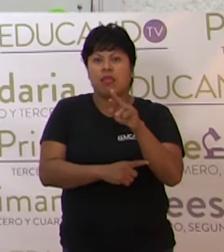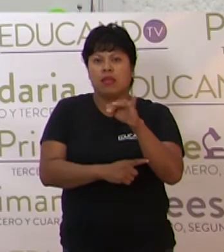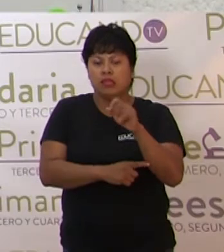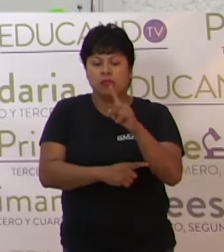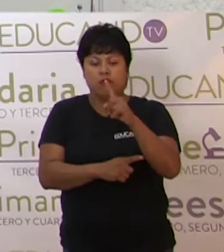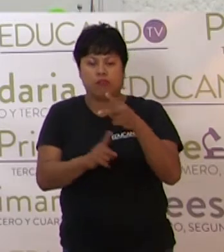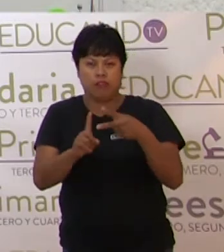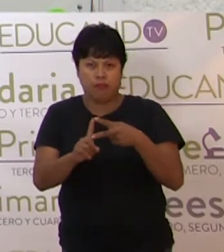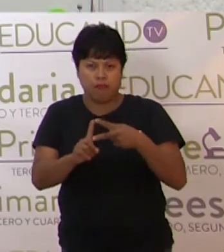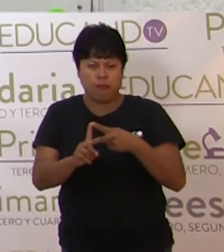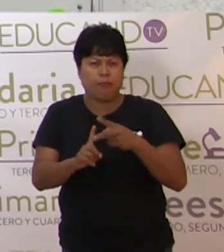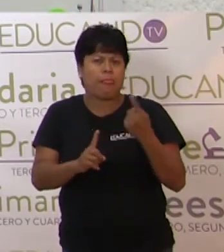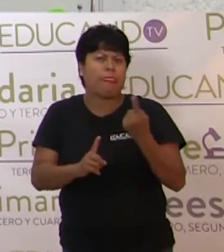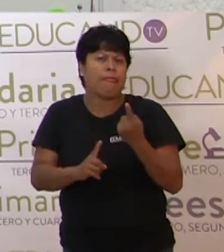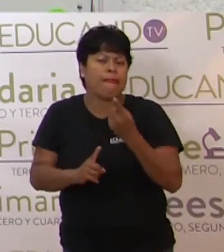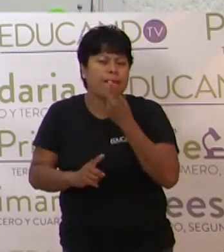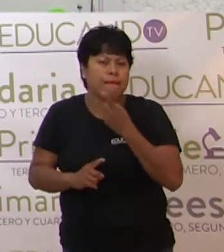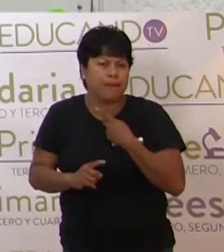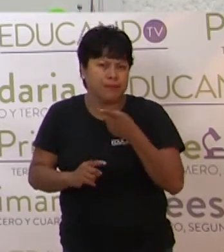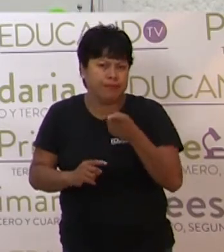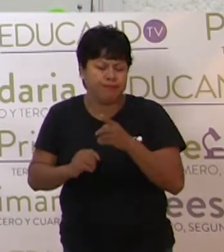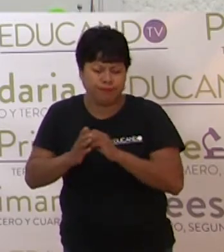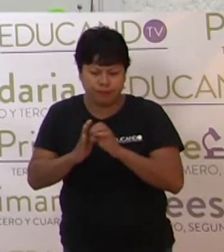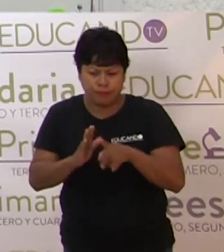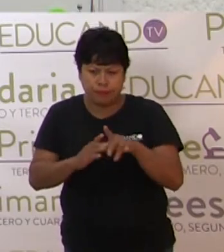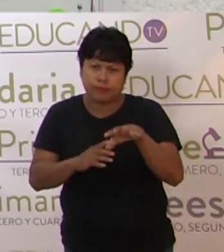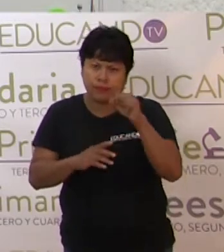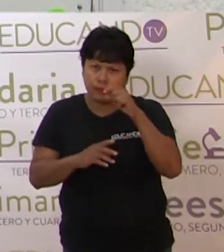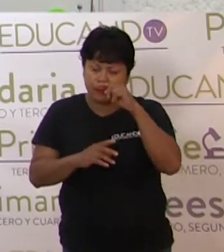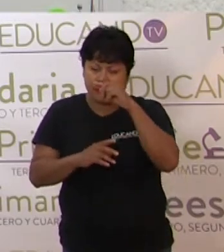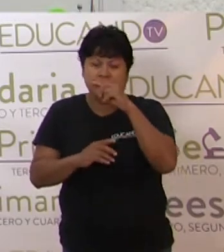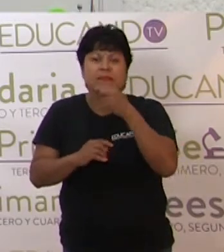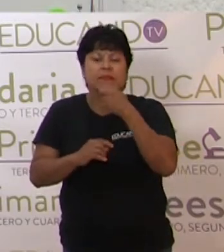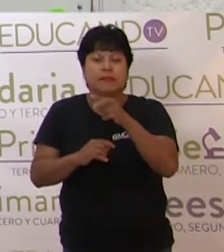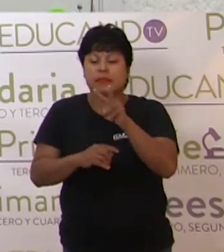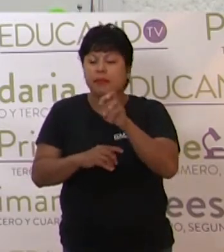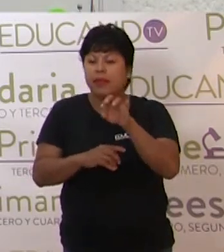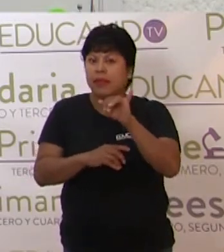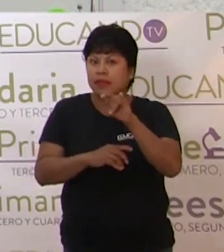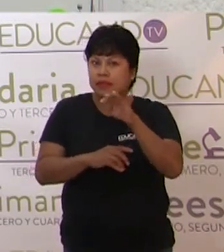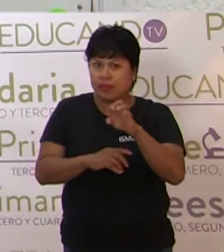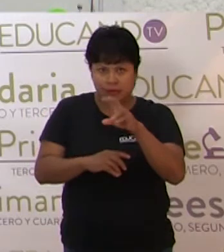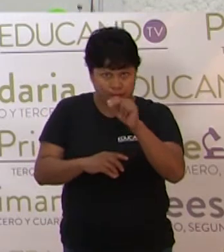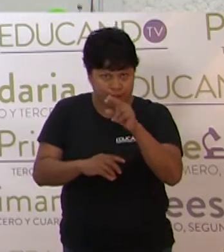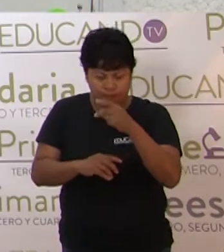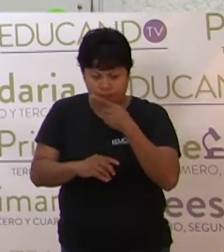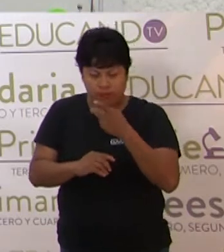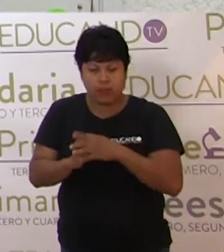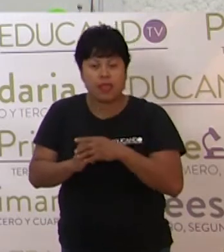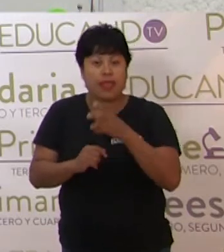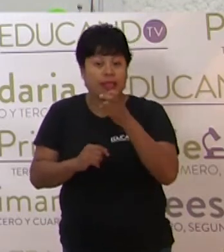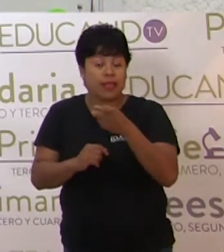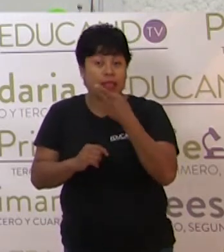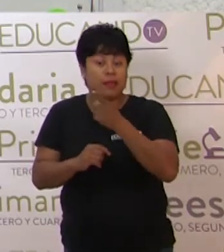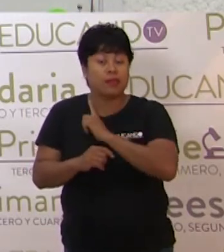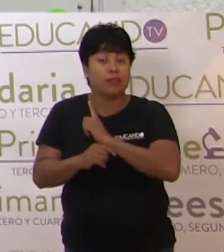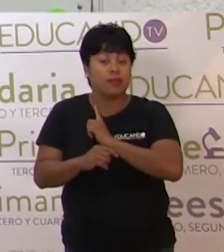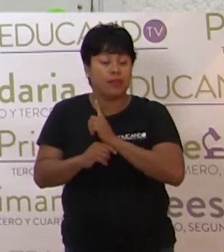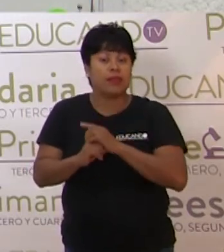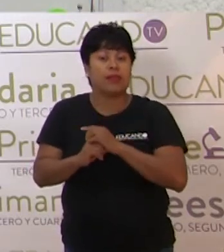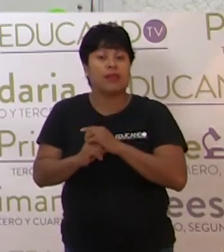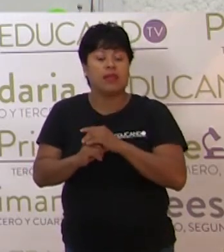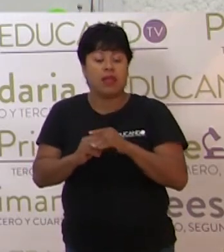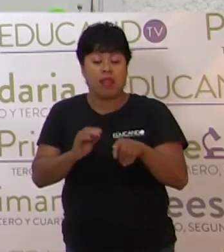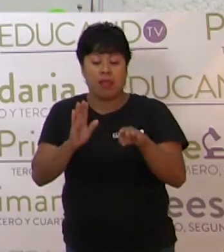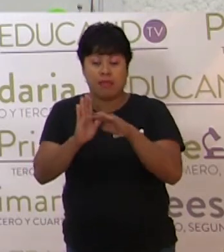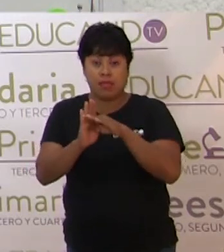que no se está si usted se analiza en este concepto aquí no nos habla de vértices si nos habla simplemente de que de la